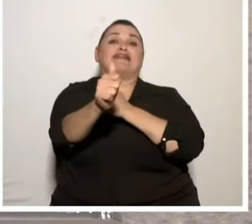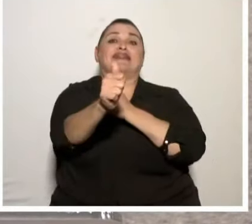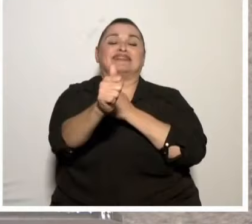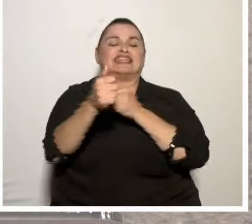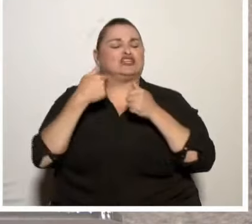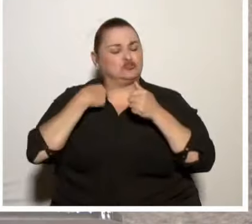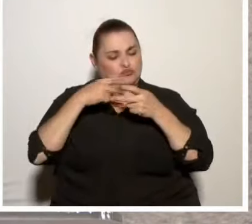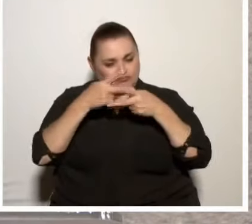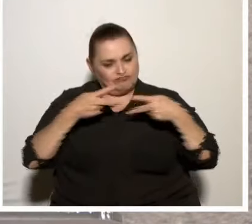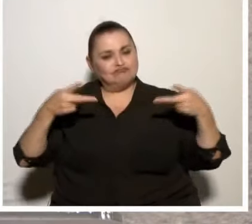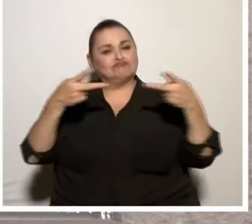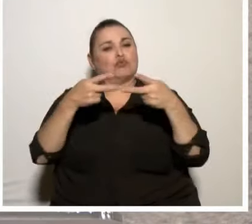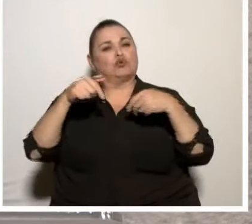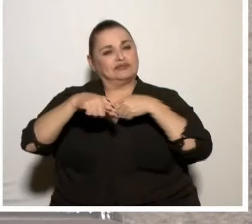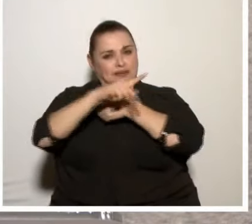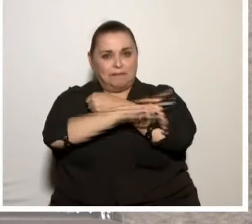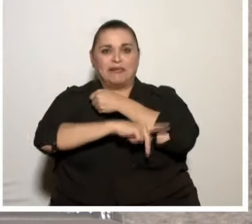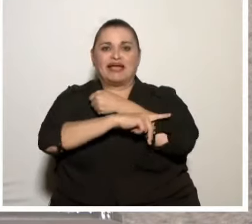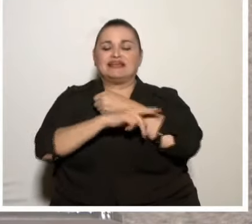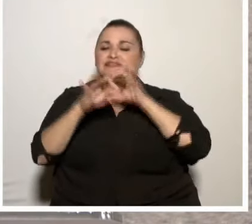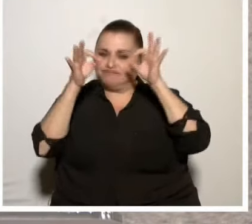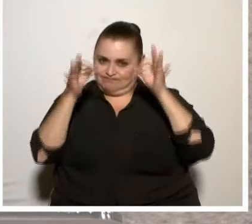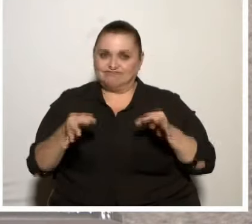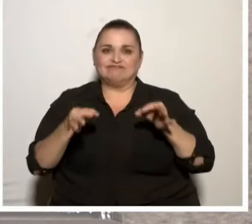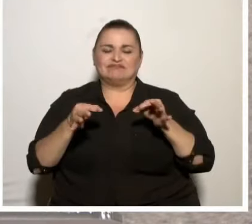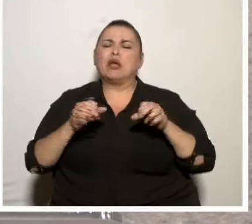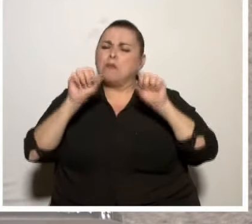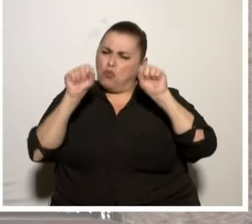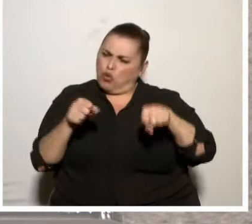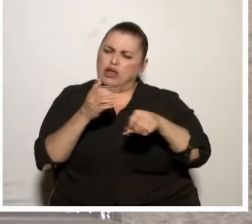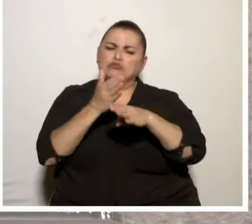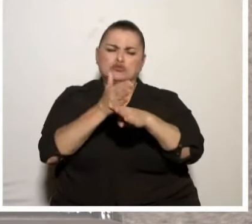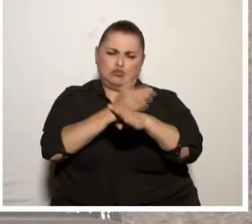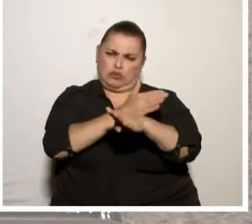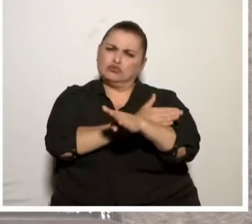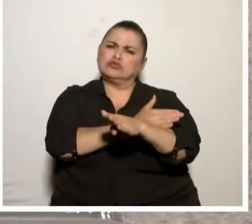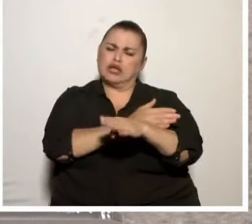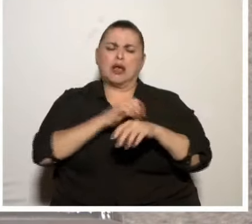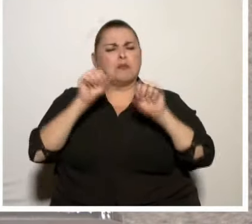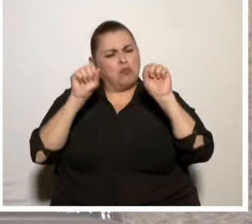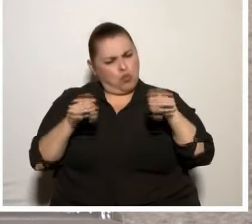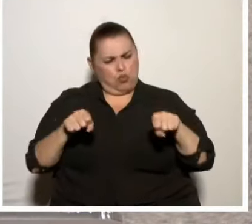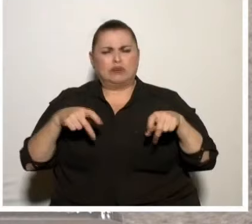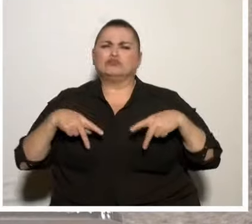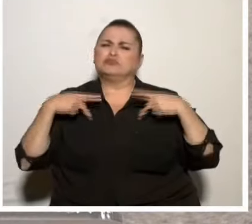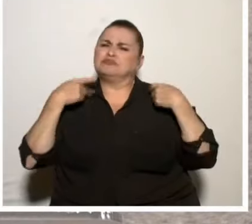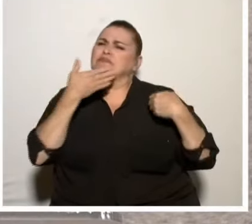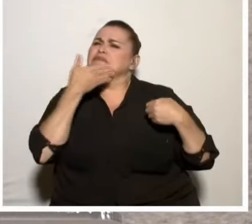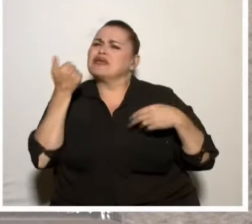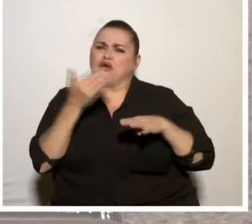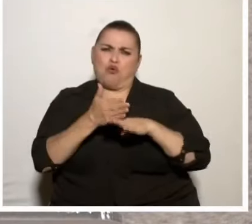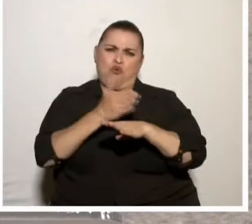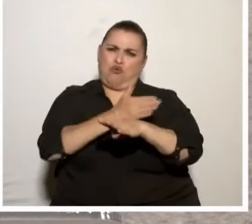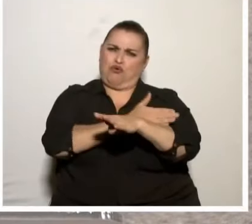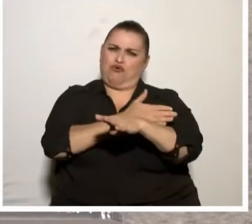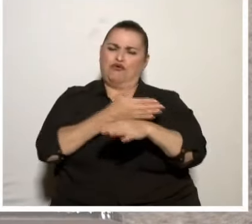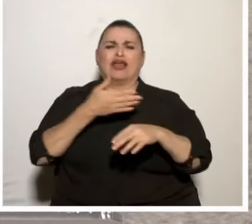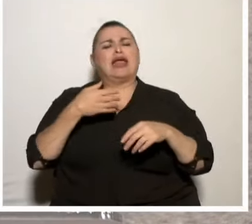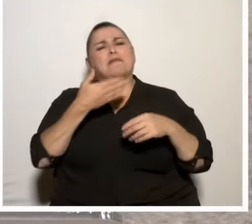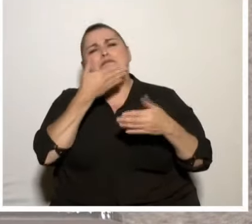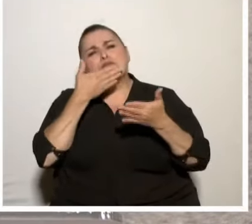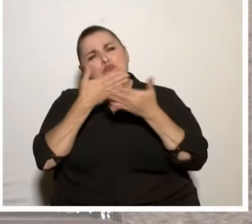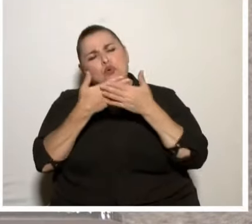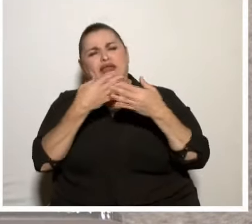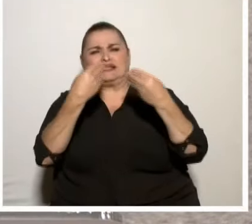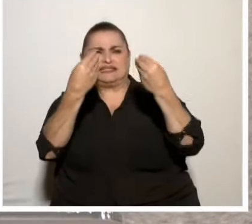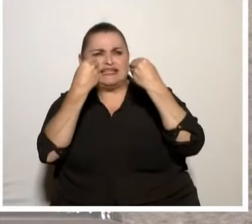este país como debe ser. Claro que podemos prosperar, claro que podemos vivir mejor, claro que podemos tener una buena enseñanza,